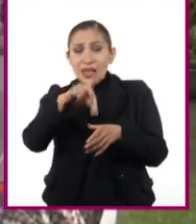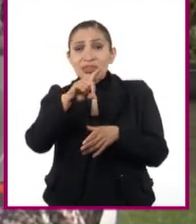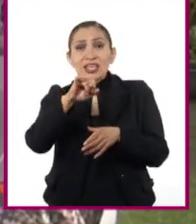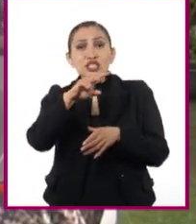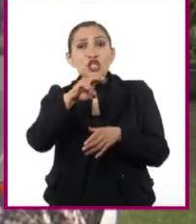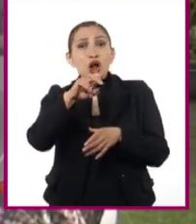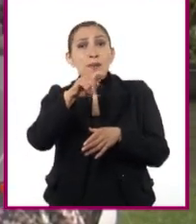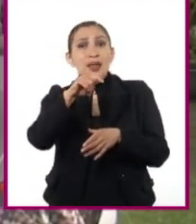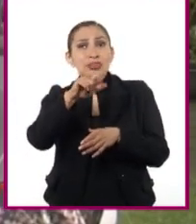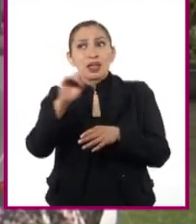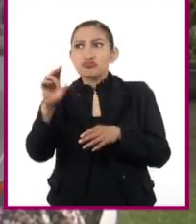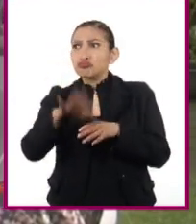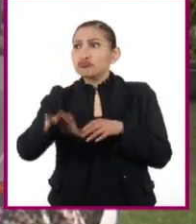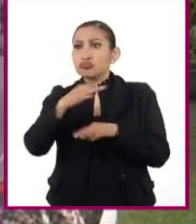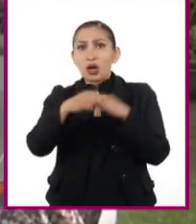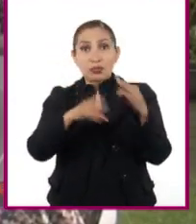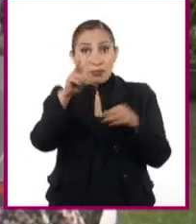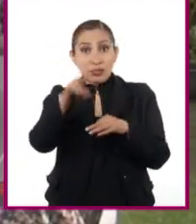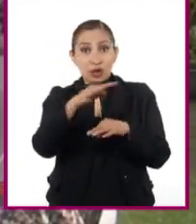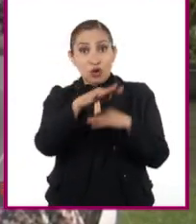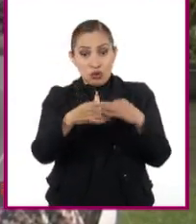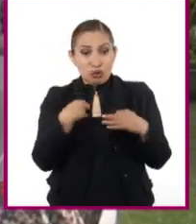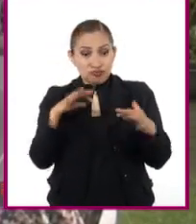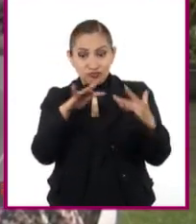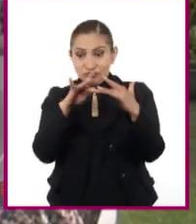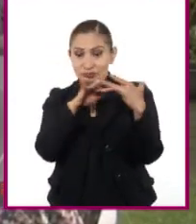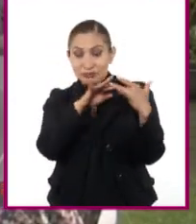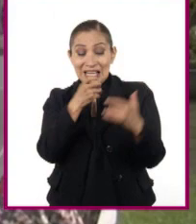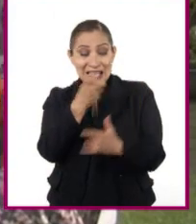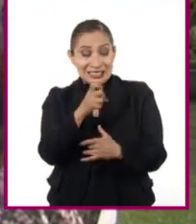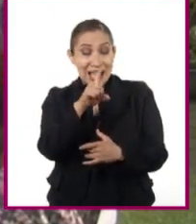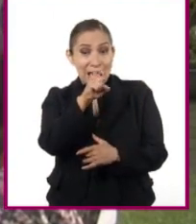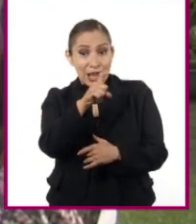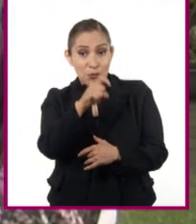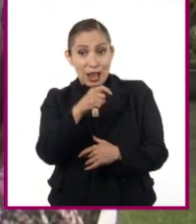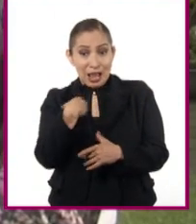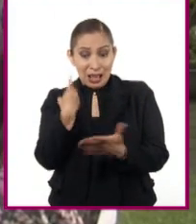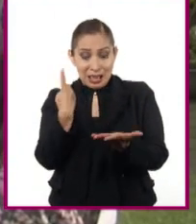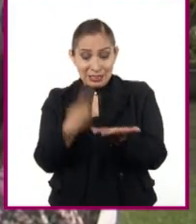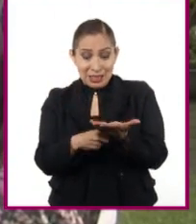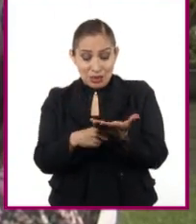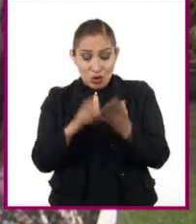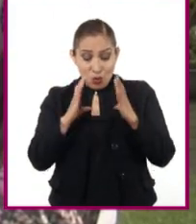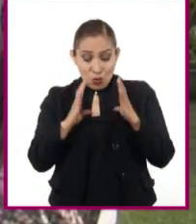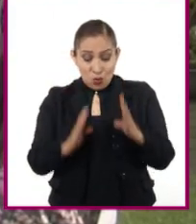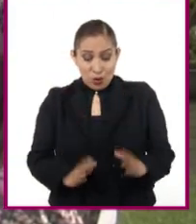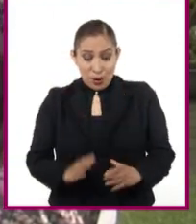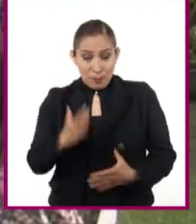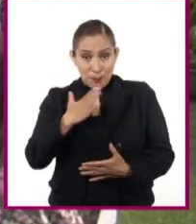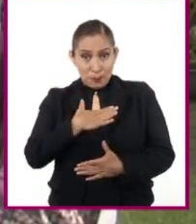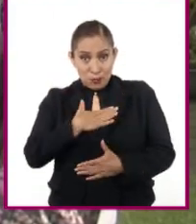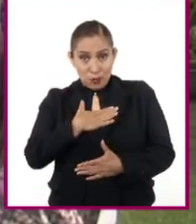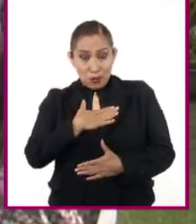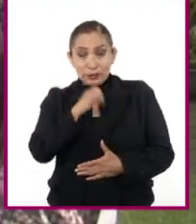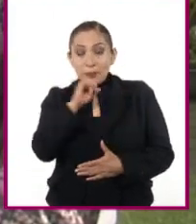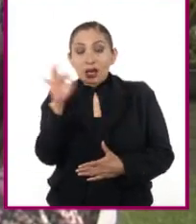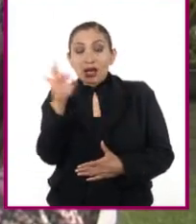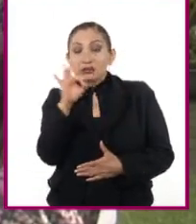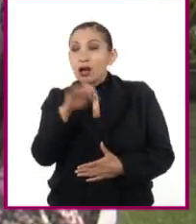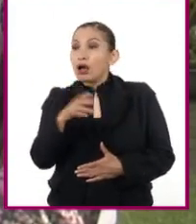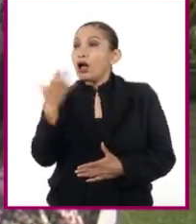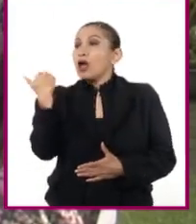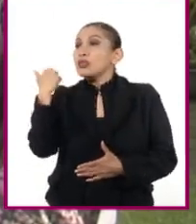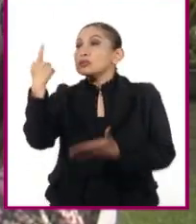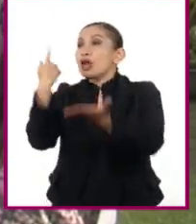universal y es lo que hace que realmente todos estemos conectados. Esta agua que contiene mi cuerpo, digamos, probablemente